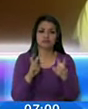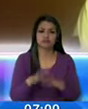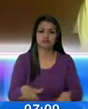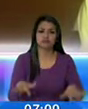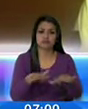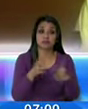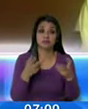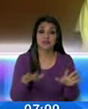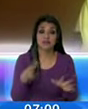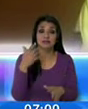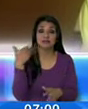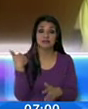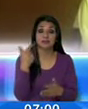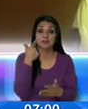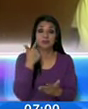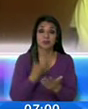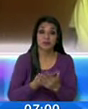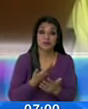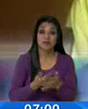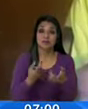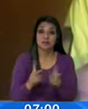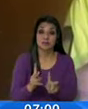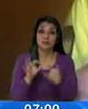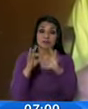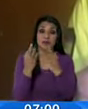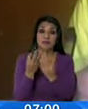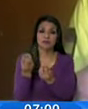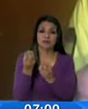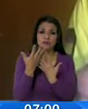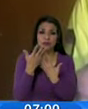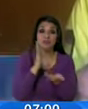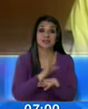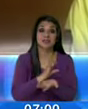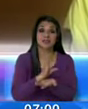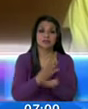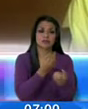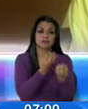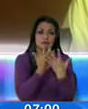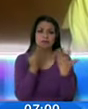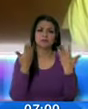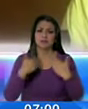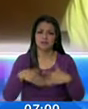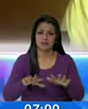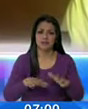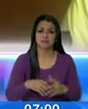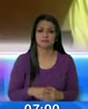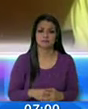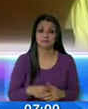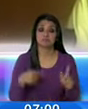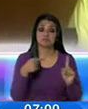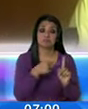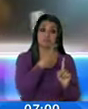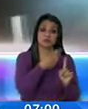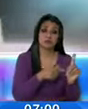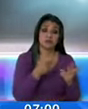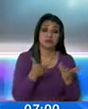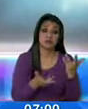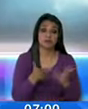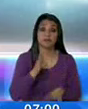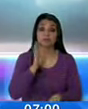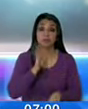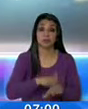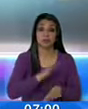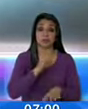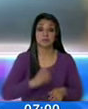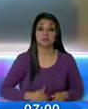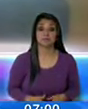y tenemos versiones importantes de los familiares y testigos presenciales del posible sospechoso. Un crimen que